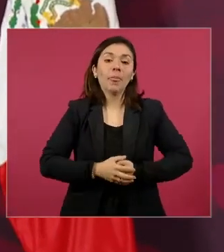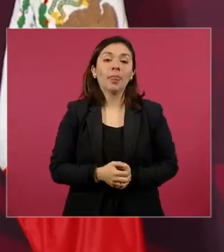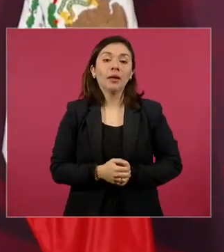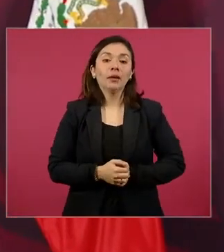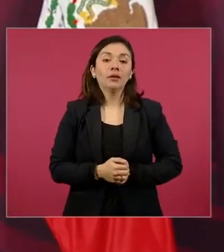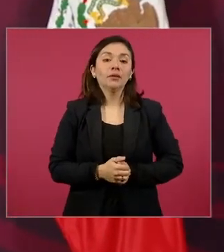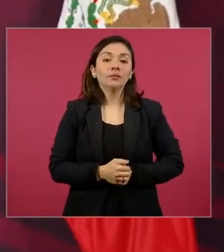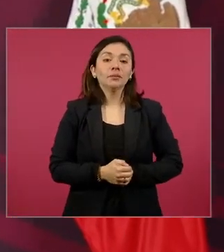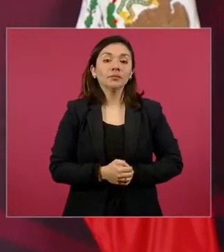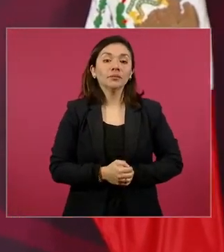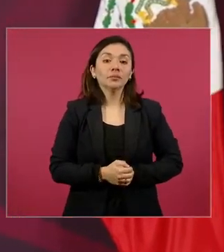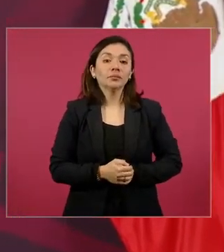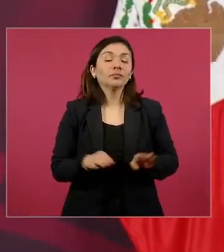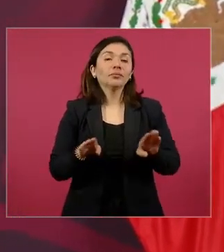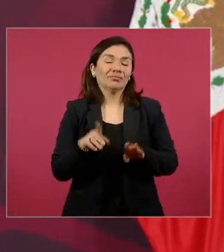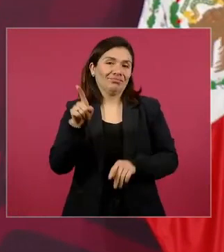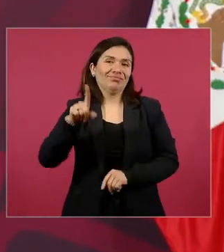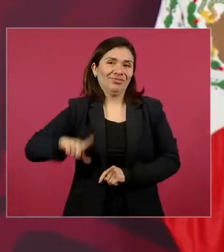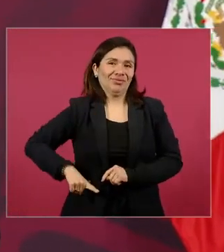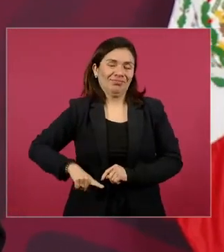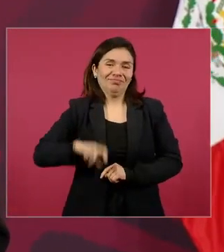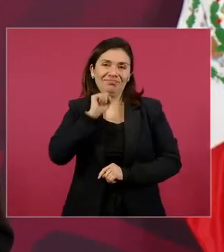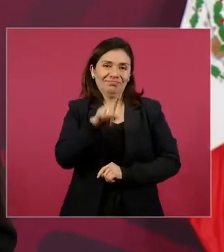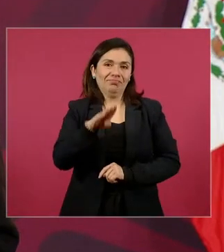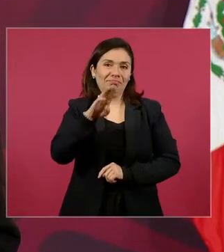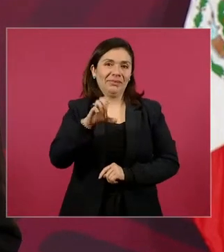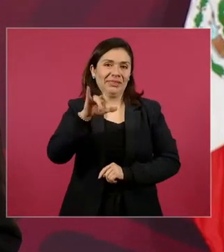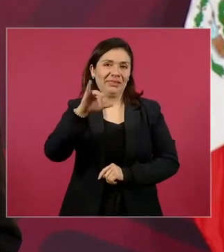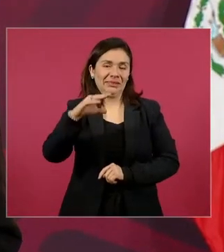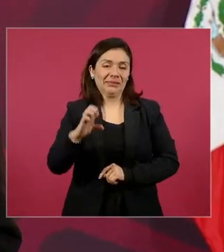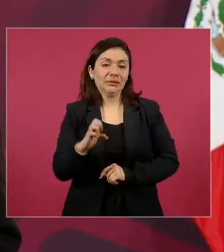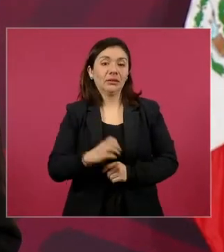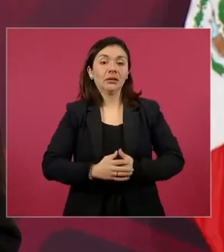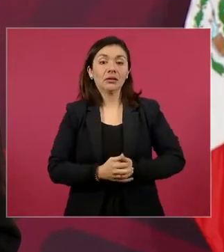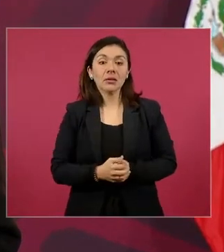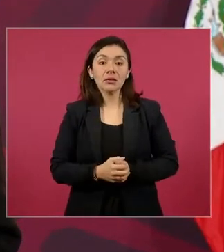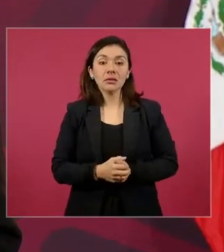la que tenemos con el gobierno de Belice,